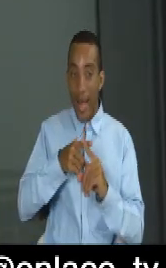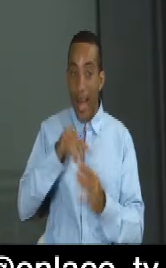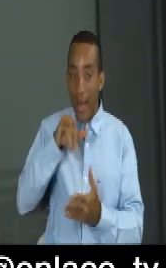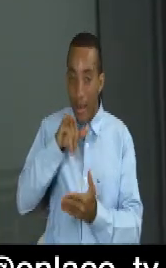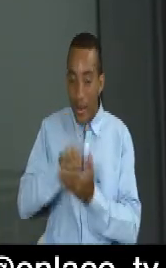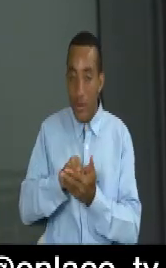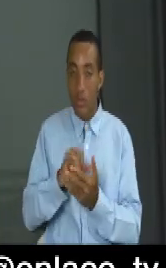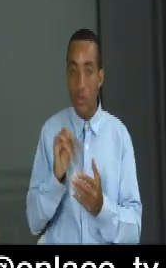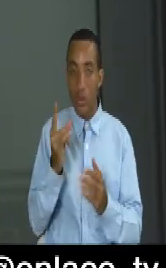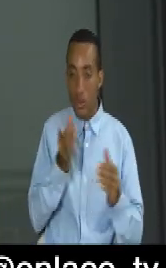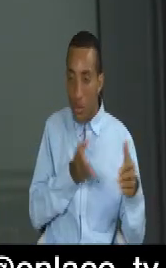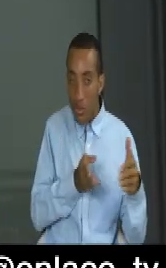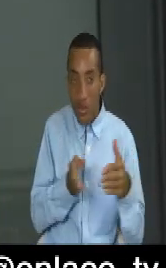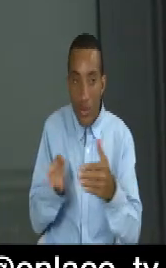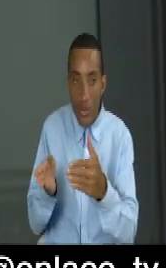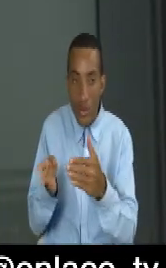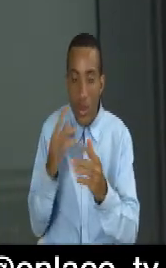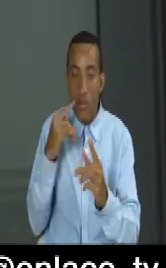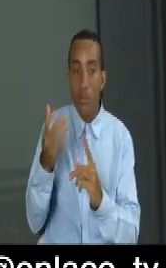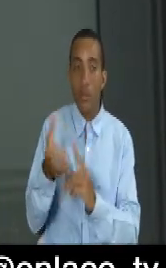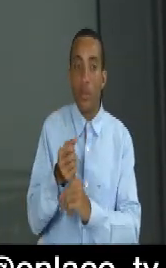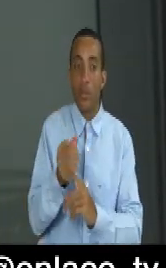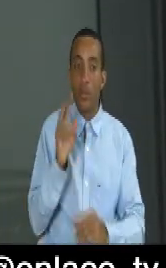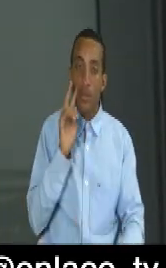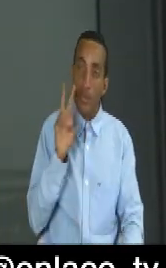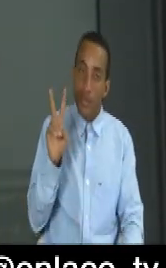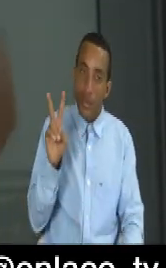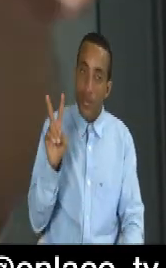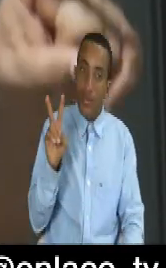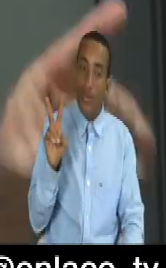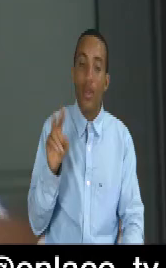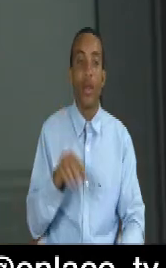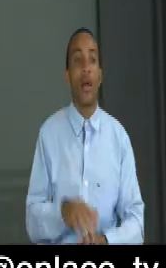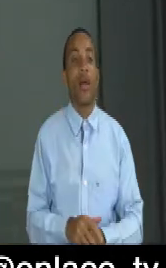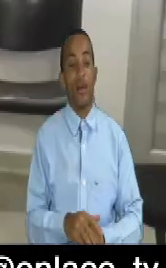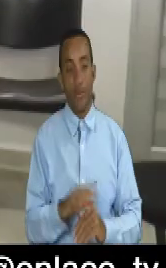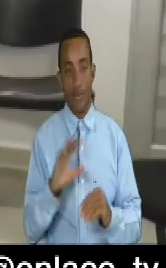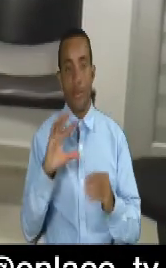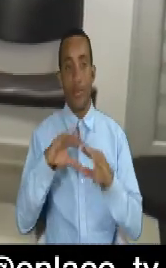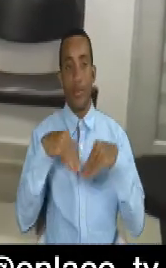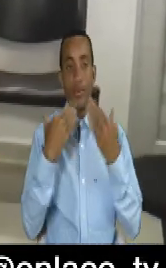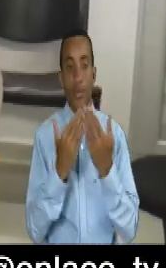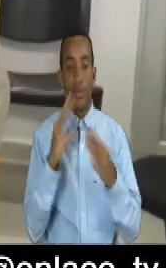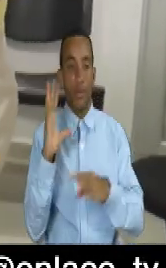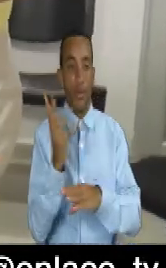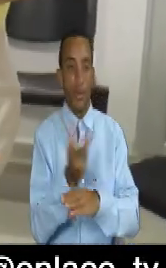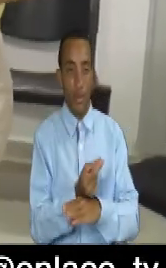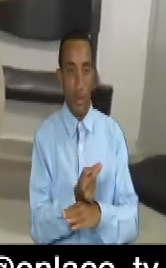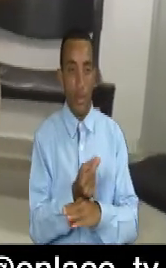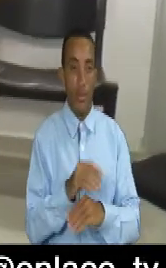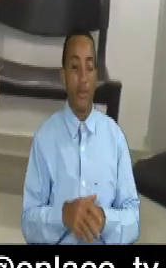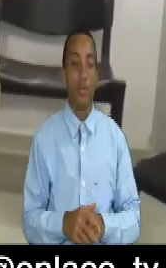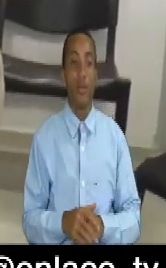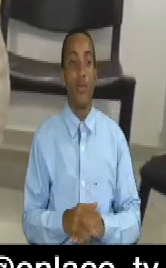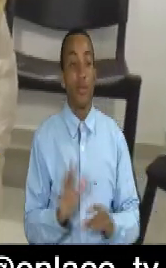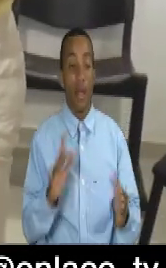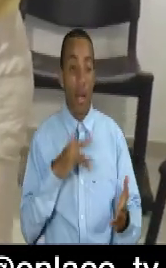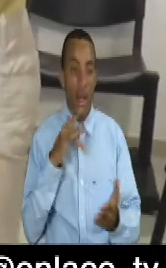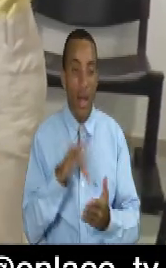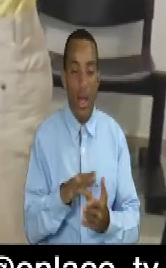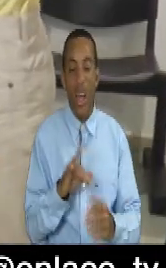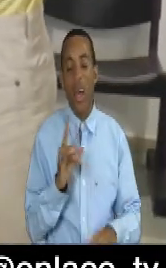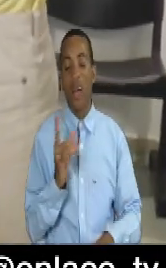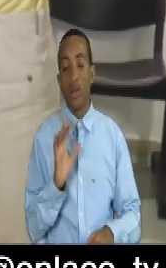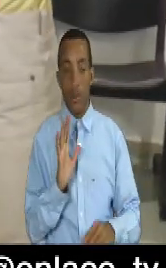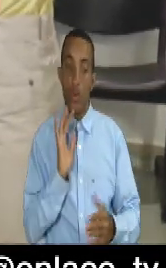primer callejón que encuentren, vete la mirada allá, que allá encuentras Escuela de Arte Las Tablas. No hay excusas para perderse esta especial programación de la Escuela